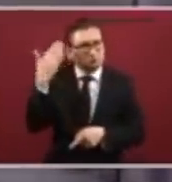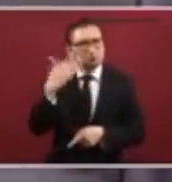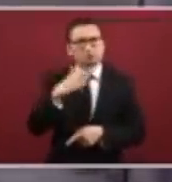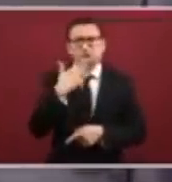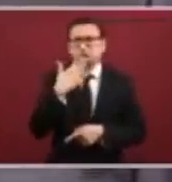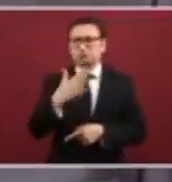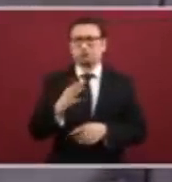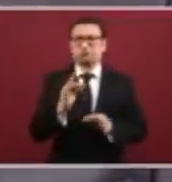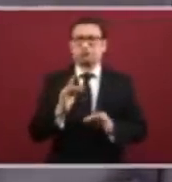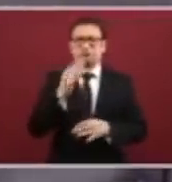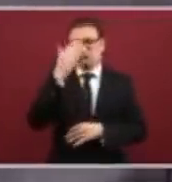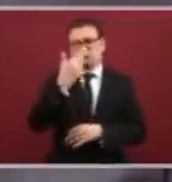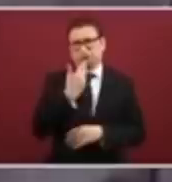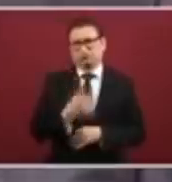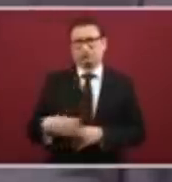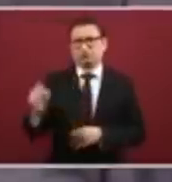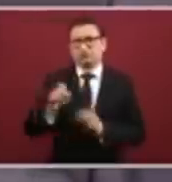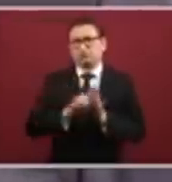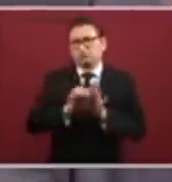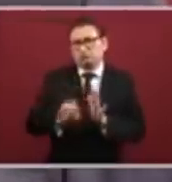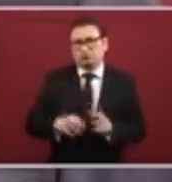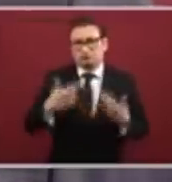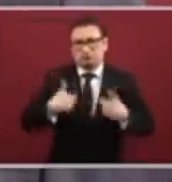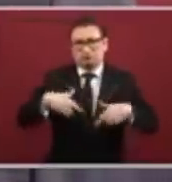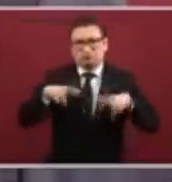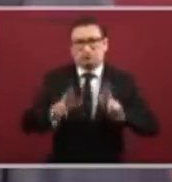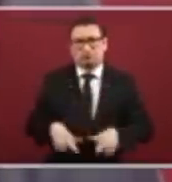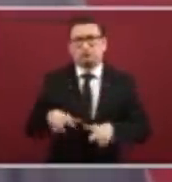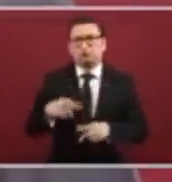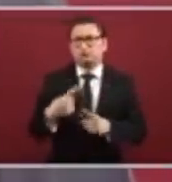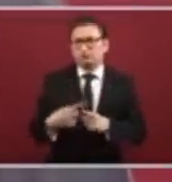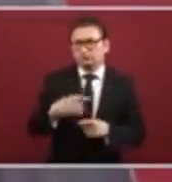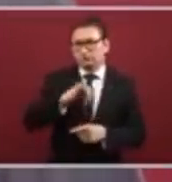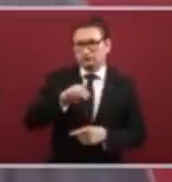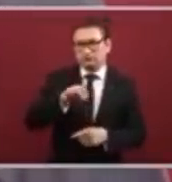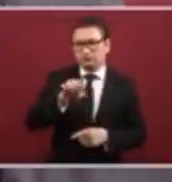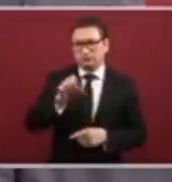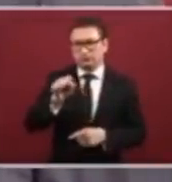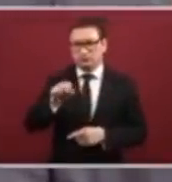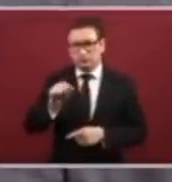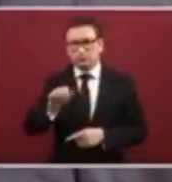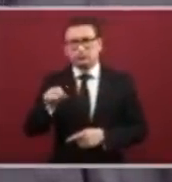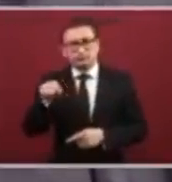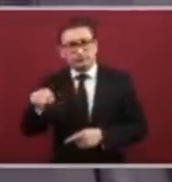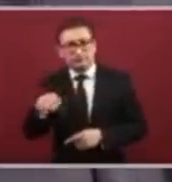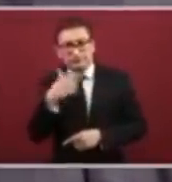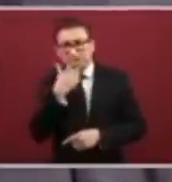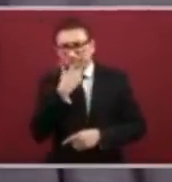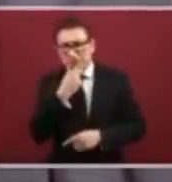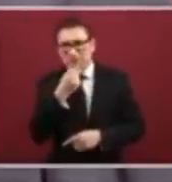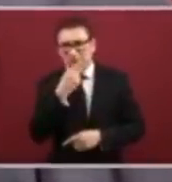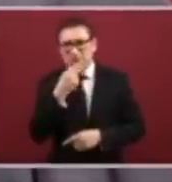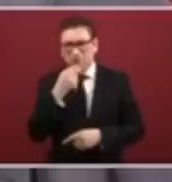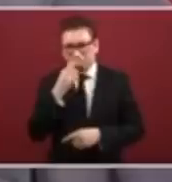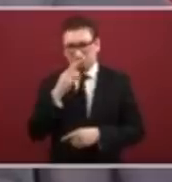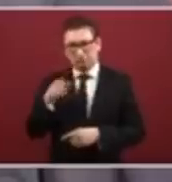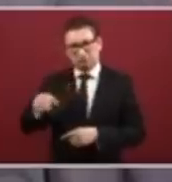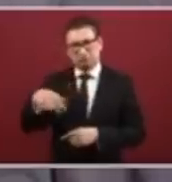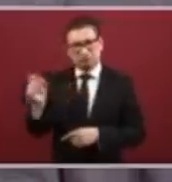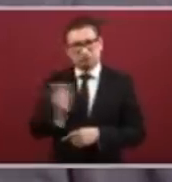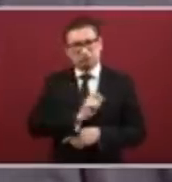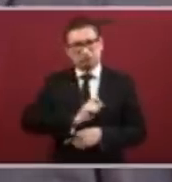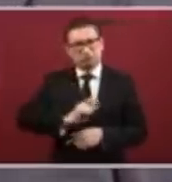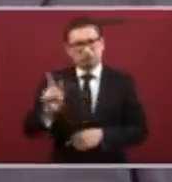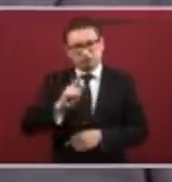Nuestro representante Jesús Seade es un profesional, es